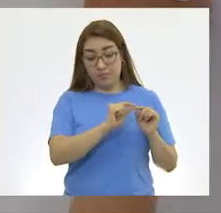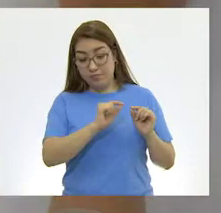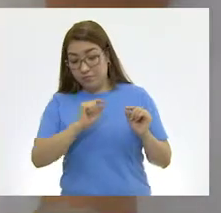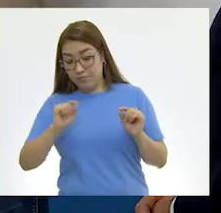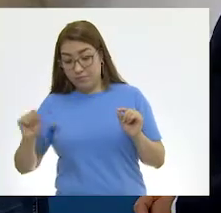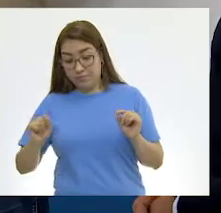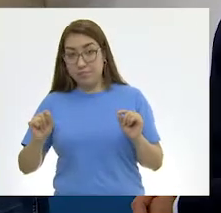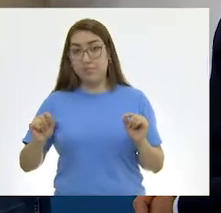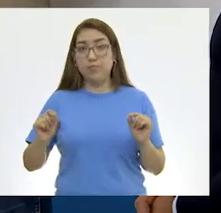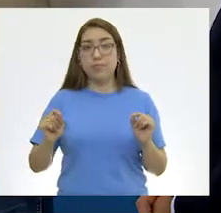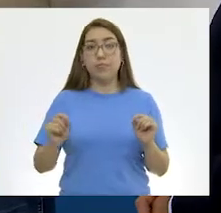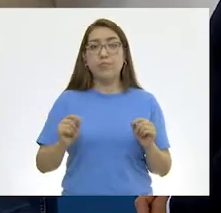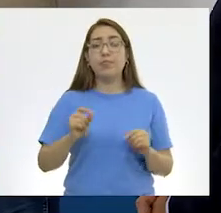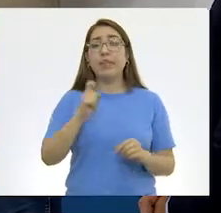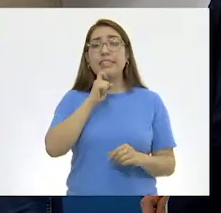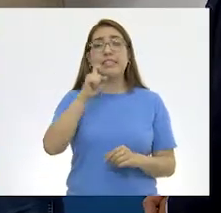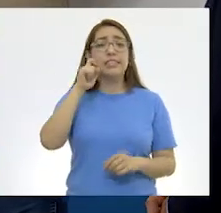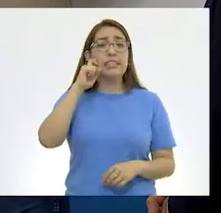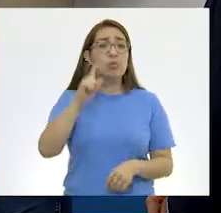La sexual.